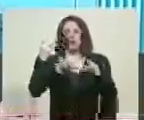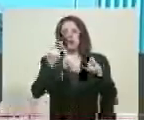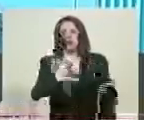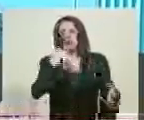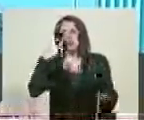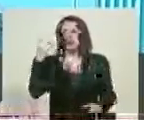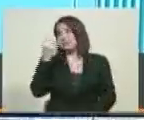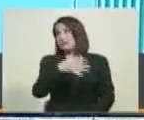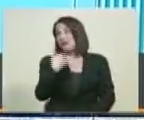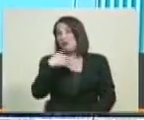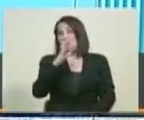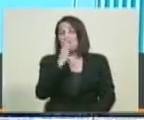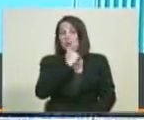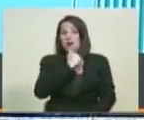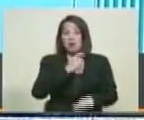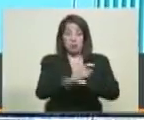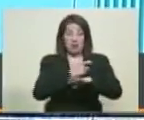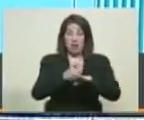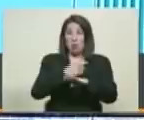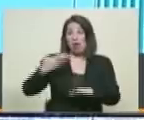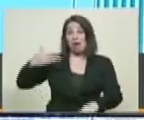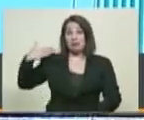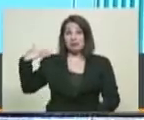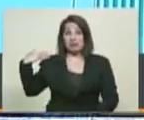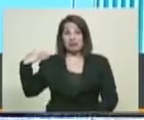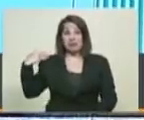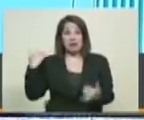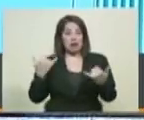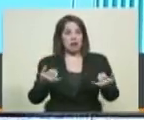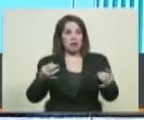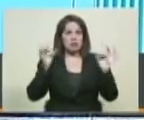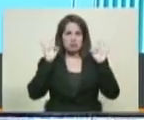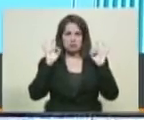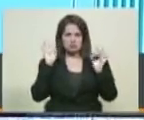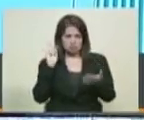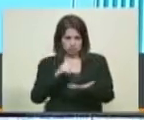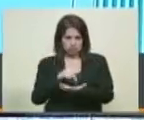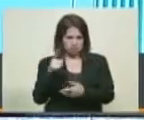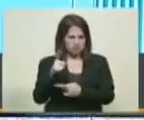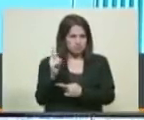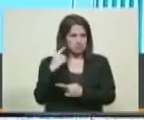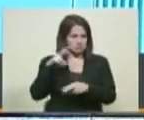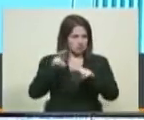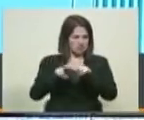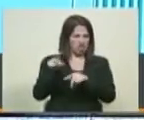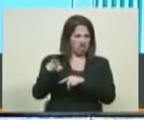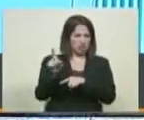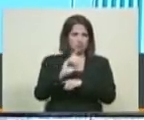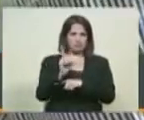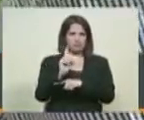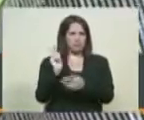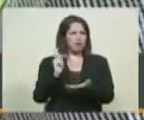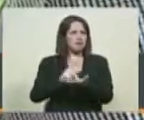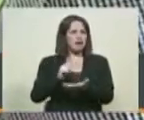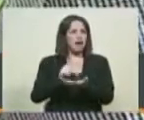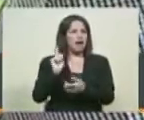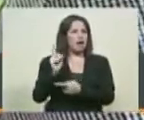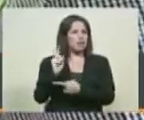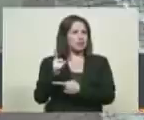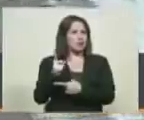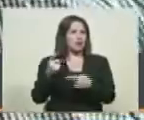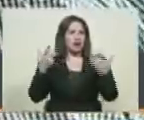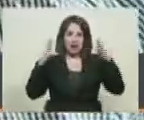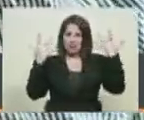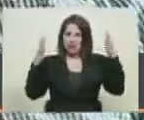Tenemos gobernador en Miranda. Compañera Erika Faría, acaba de llegar. Tú no estabas ahí sentada. ¿Estabas sentada ahí? Un aplauso a Erika